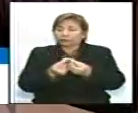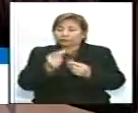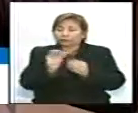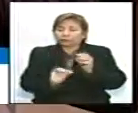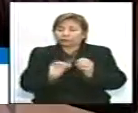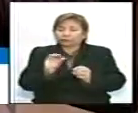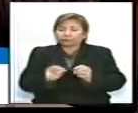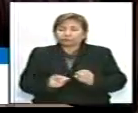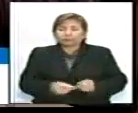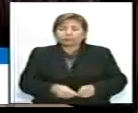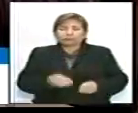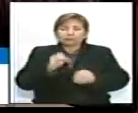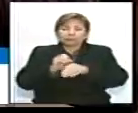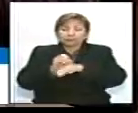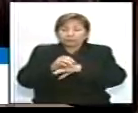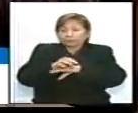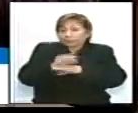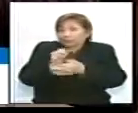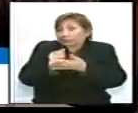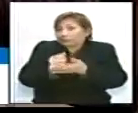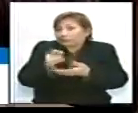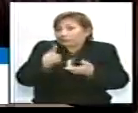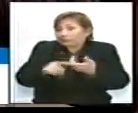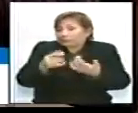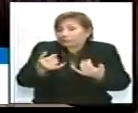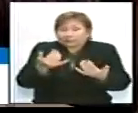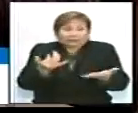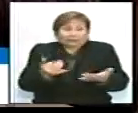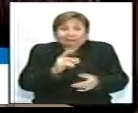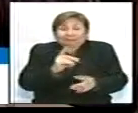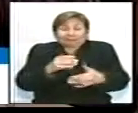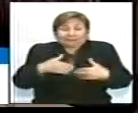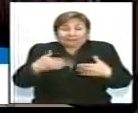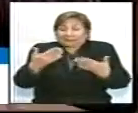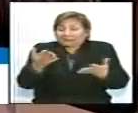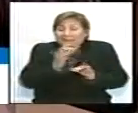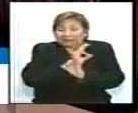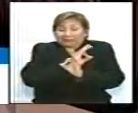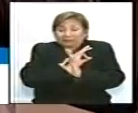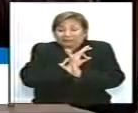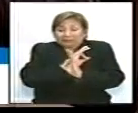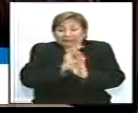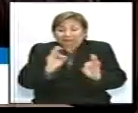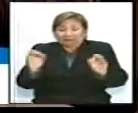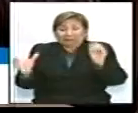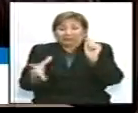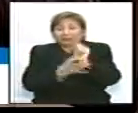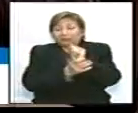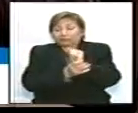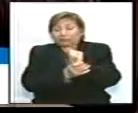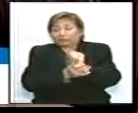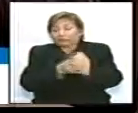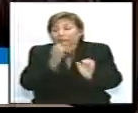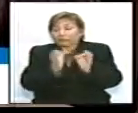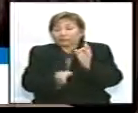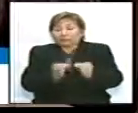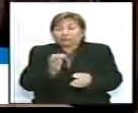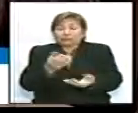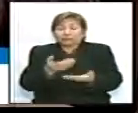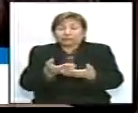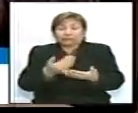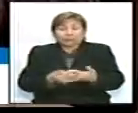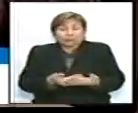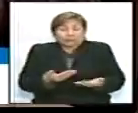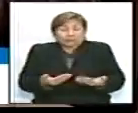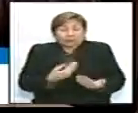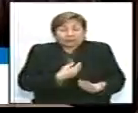estaría ejerciendo influencia para que hasta el día de hoy esta persona no tenga mínimamente una detención preliminar judicial peticionada desde el